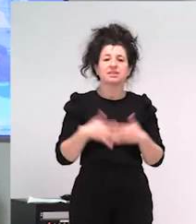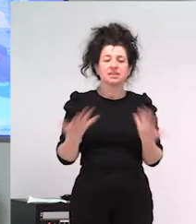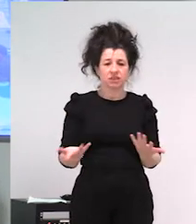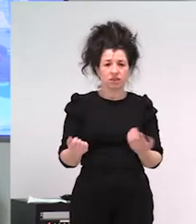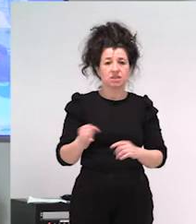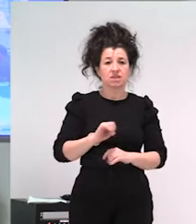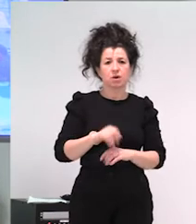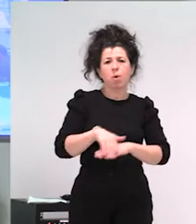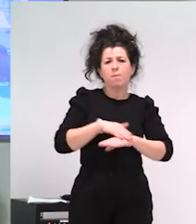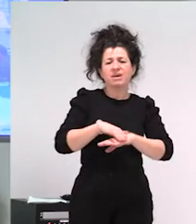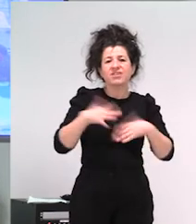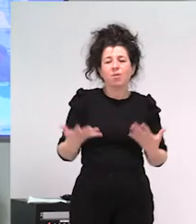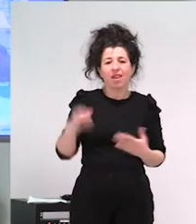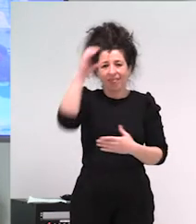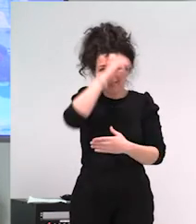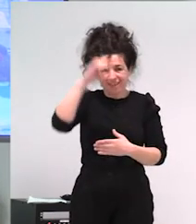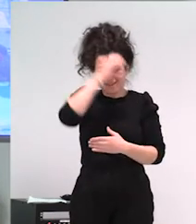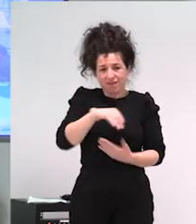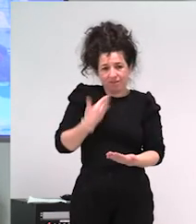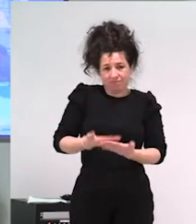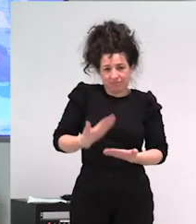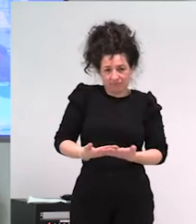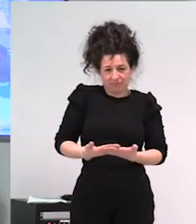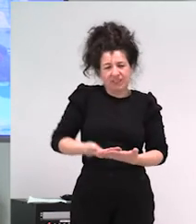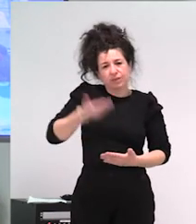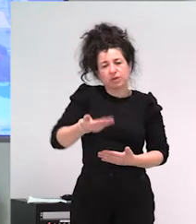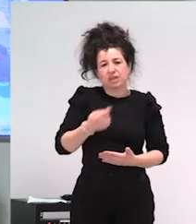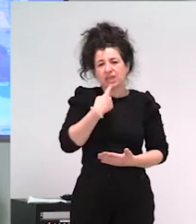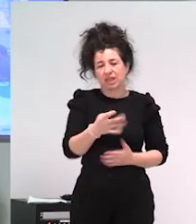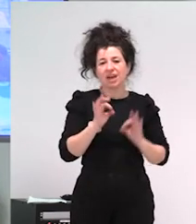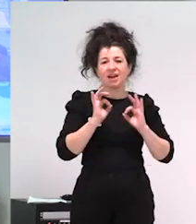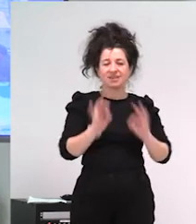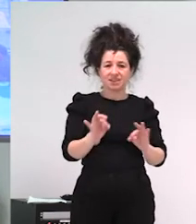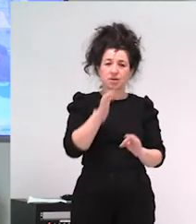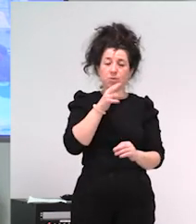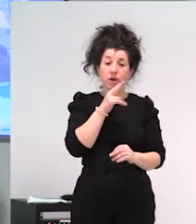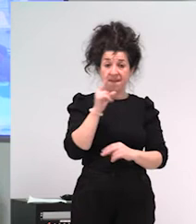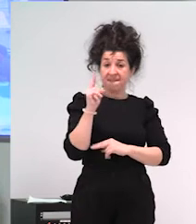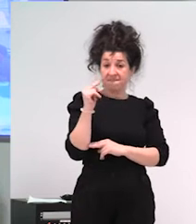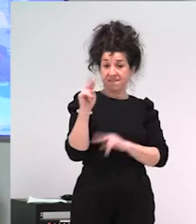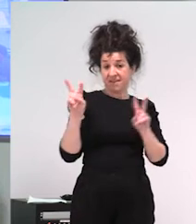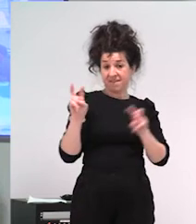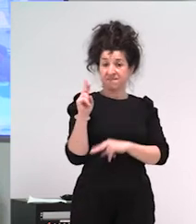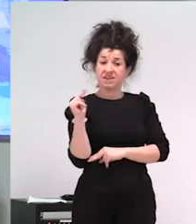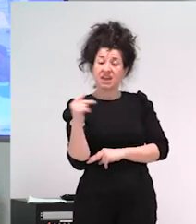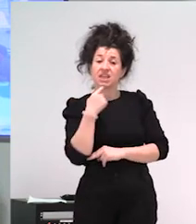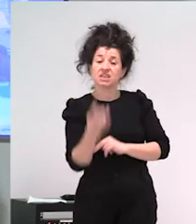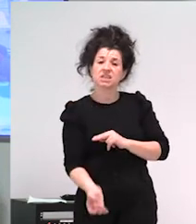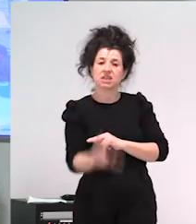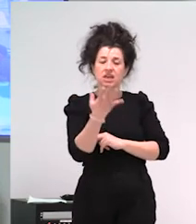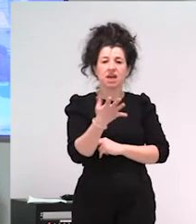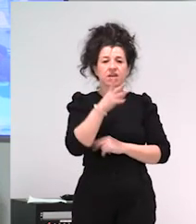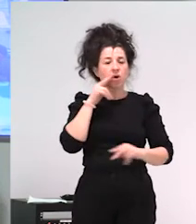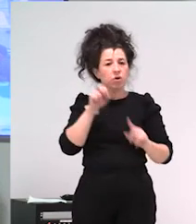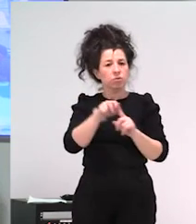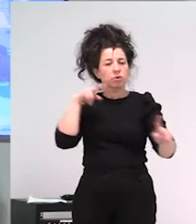la evidencia científica. Creo que es importante remarcar esto porque al final Fridays nace con esta perspectiva de dar